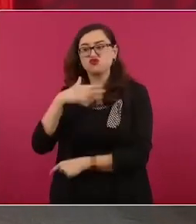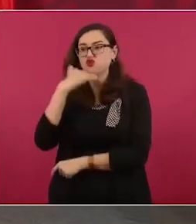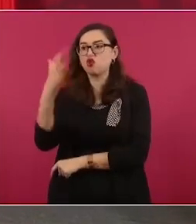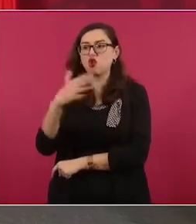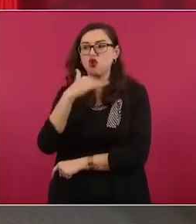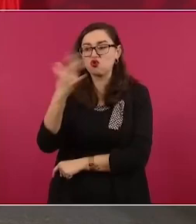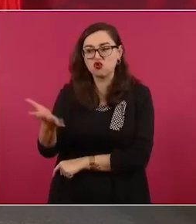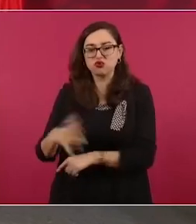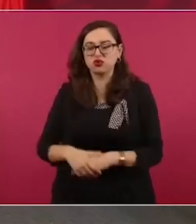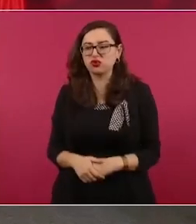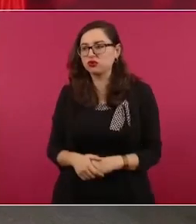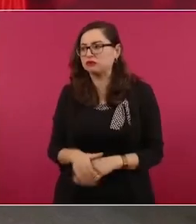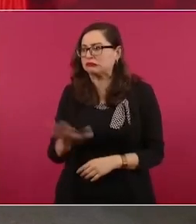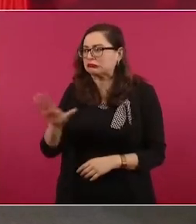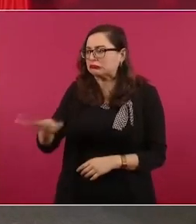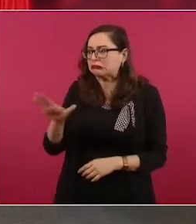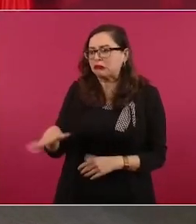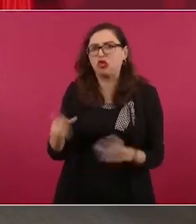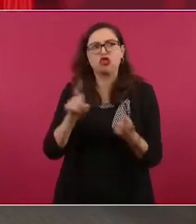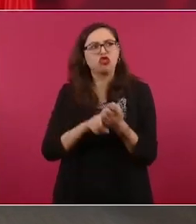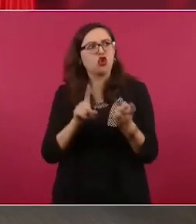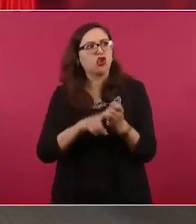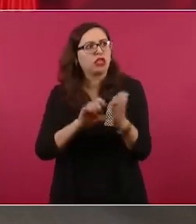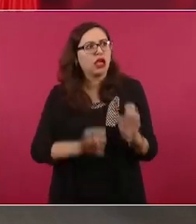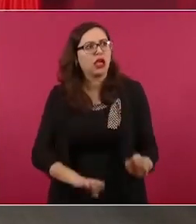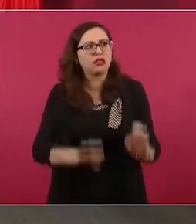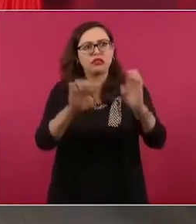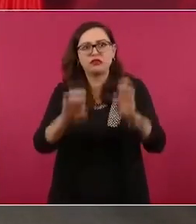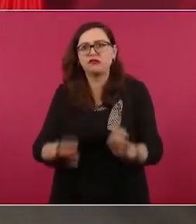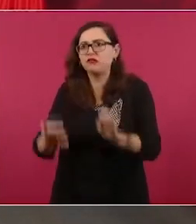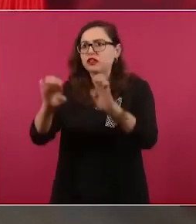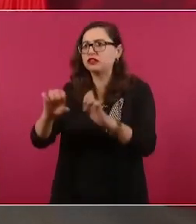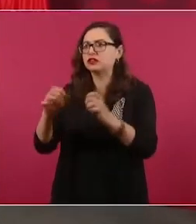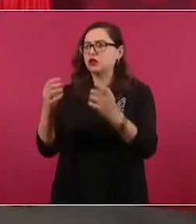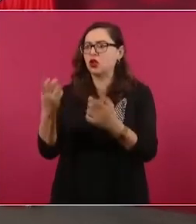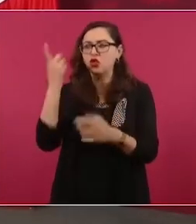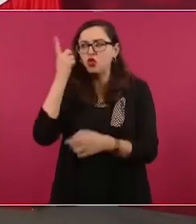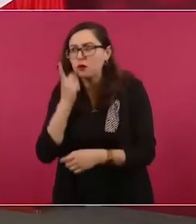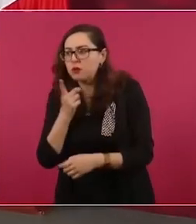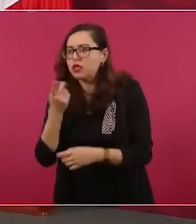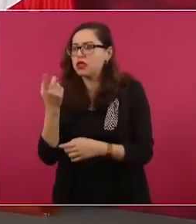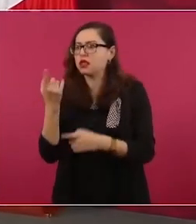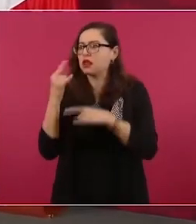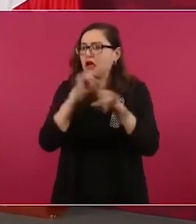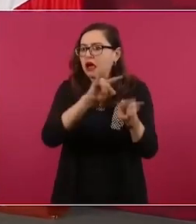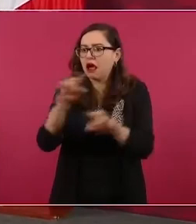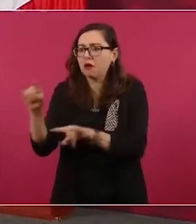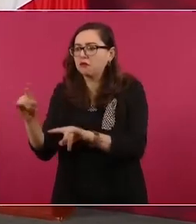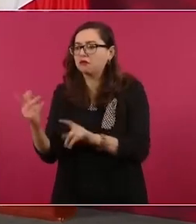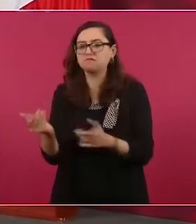Sin cuarteles. Ah, y al mismo tiempo,